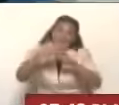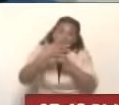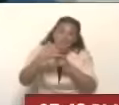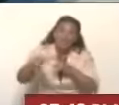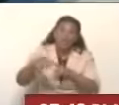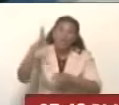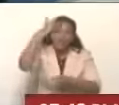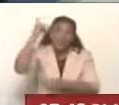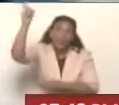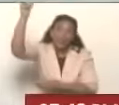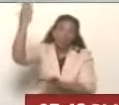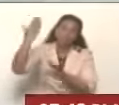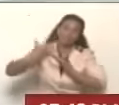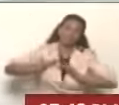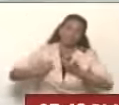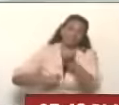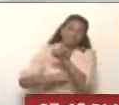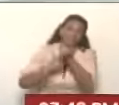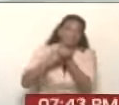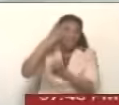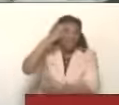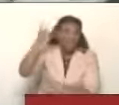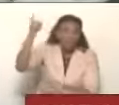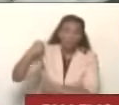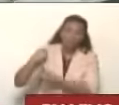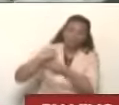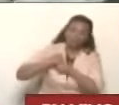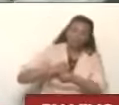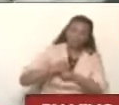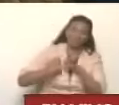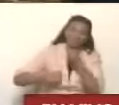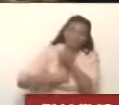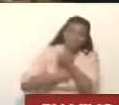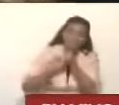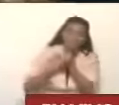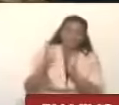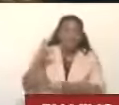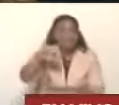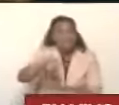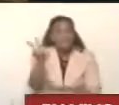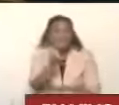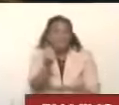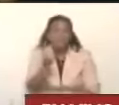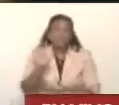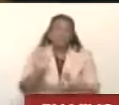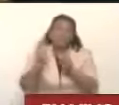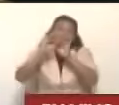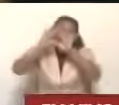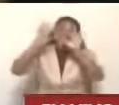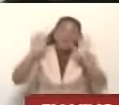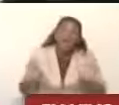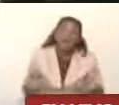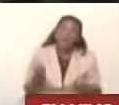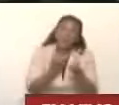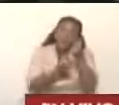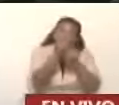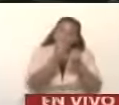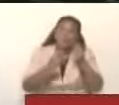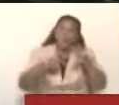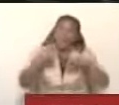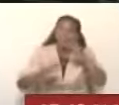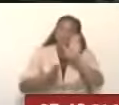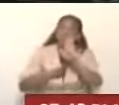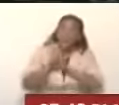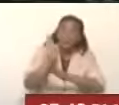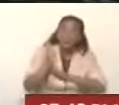Dios está con nosotros. Y si Dios con nosotros, tiene en contra. Así que en Venezuela se está operando un milagro económico, productivo,